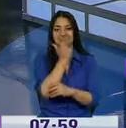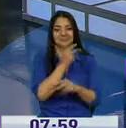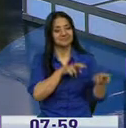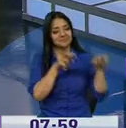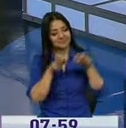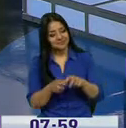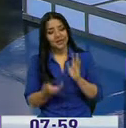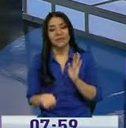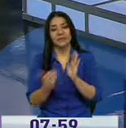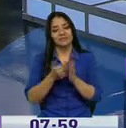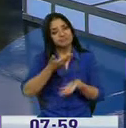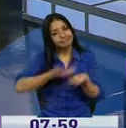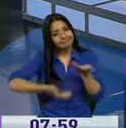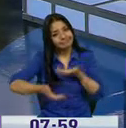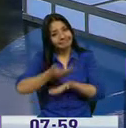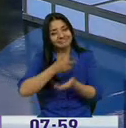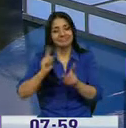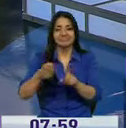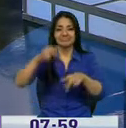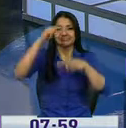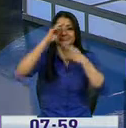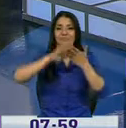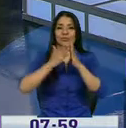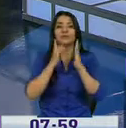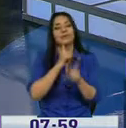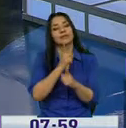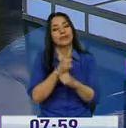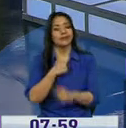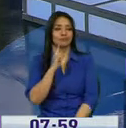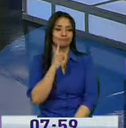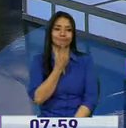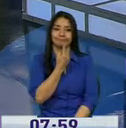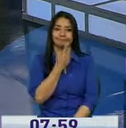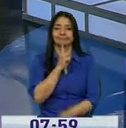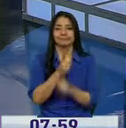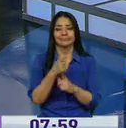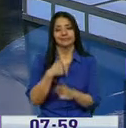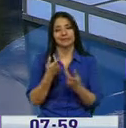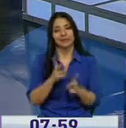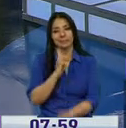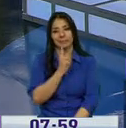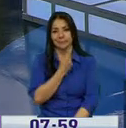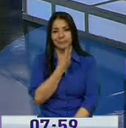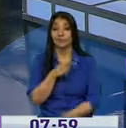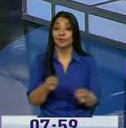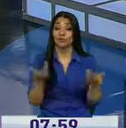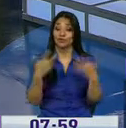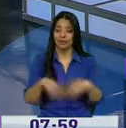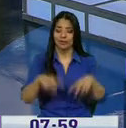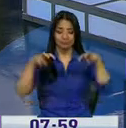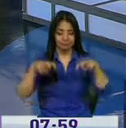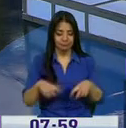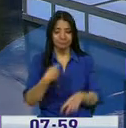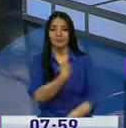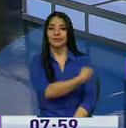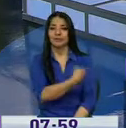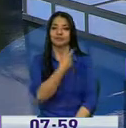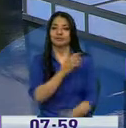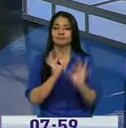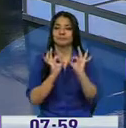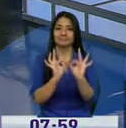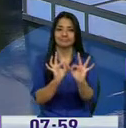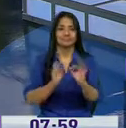Gracias, aquí con nosotros. Gracias. En este primer noticiero de la comunidad. Yo también, mucho, mucho, así mucho. Que, pero bueno, ya estamos aquí, el dúo dinámico. Eso. Pero